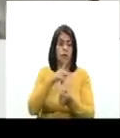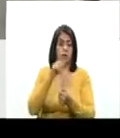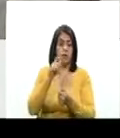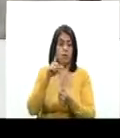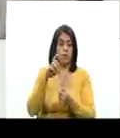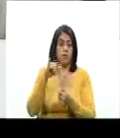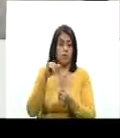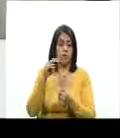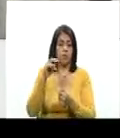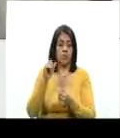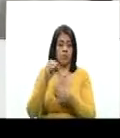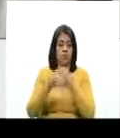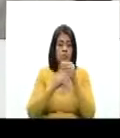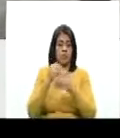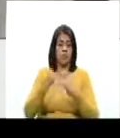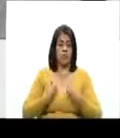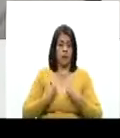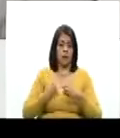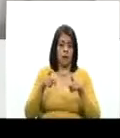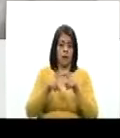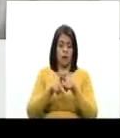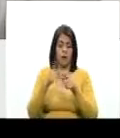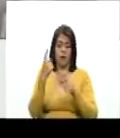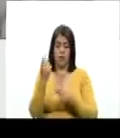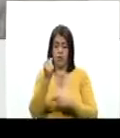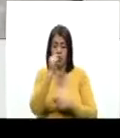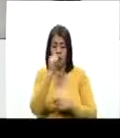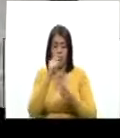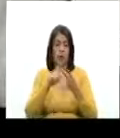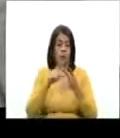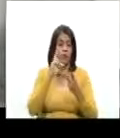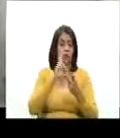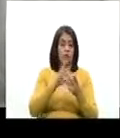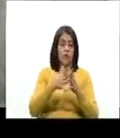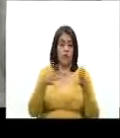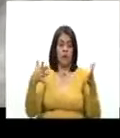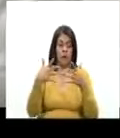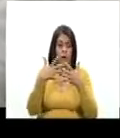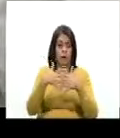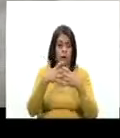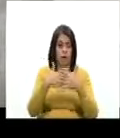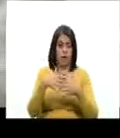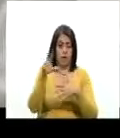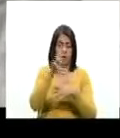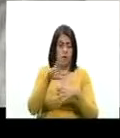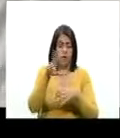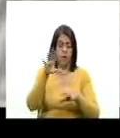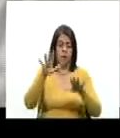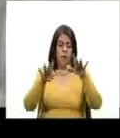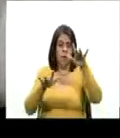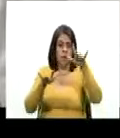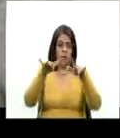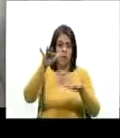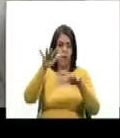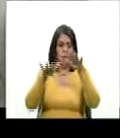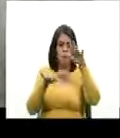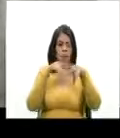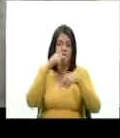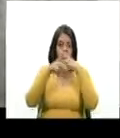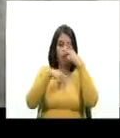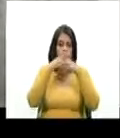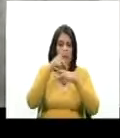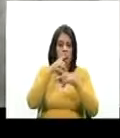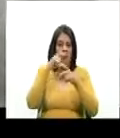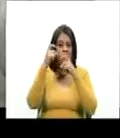misma que está donde yo vivo, y me empezó a faltar el agua. Me di cuenta que las grandes corporaciones lo usan de títeres a estos políticos que me hacían